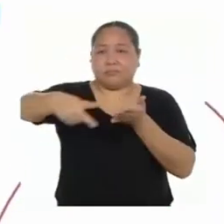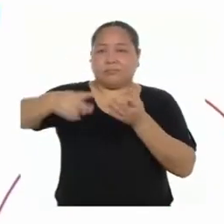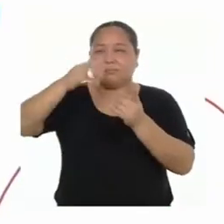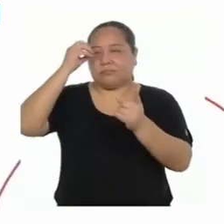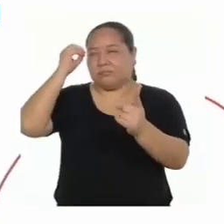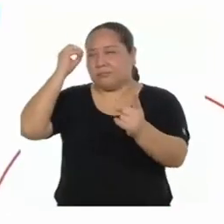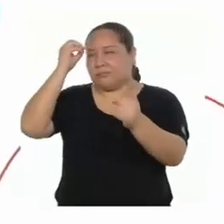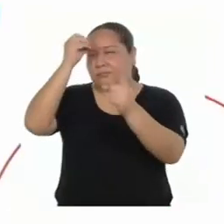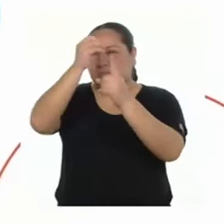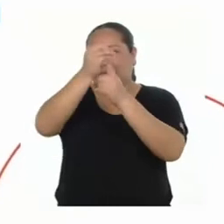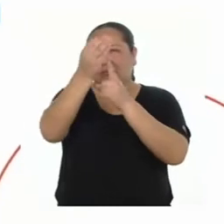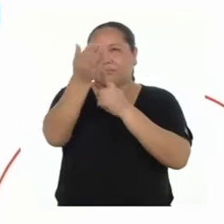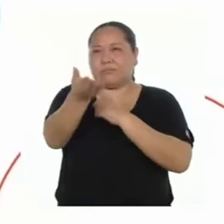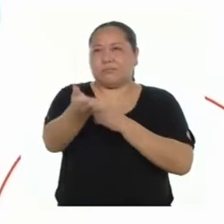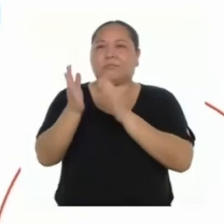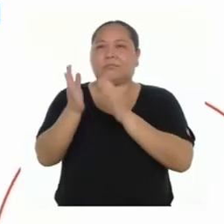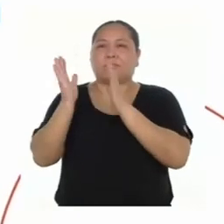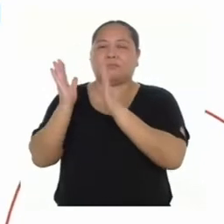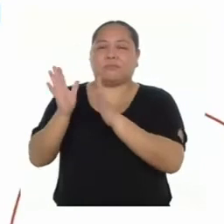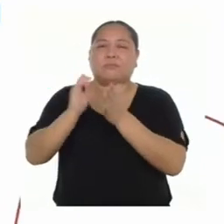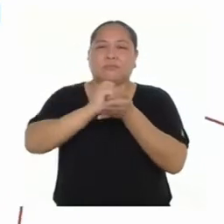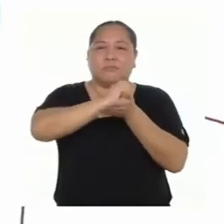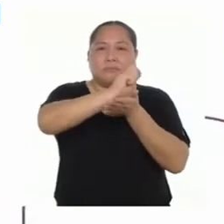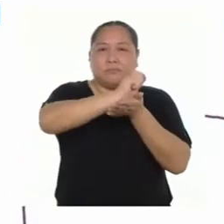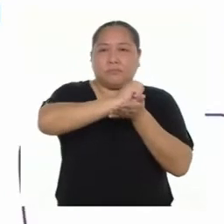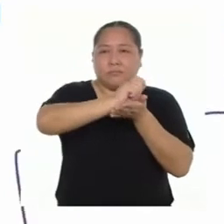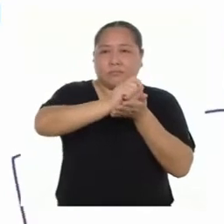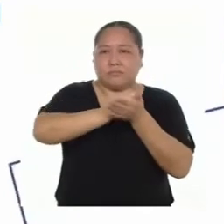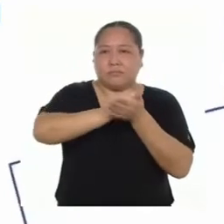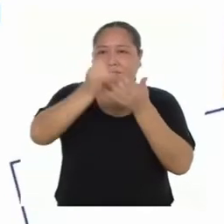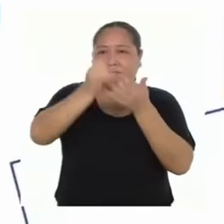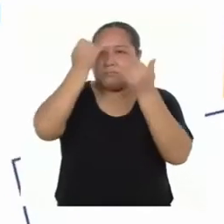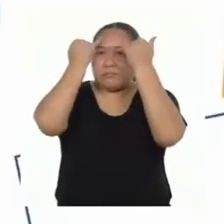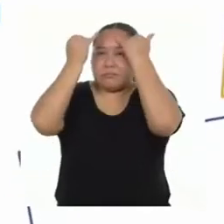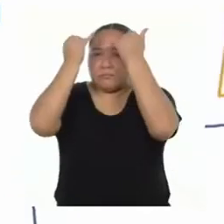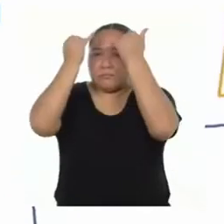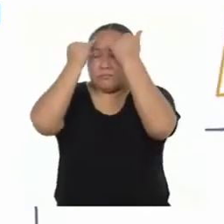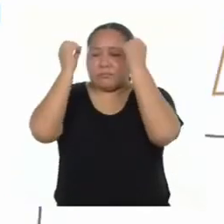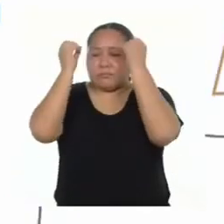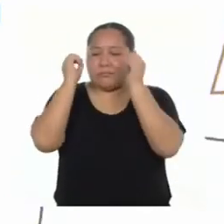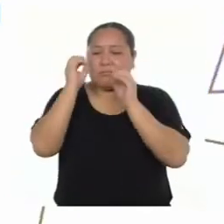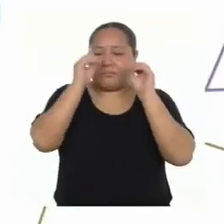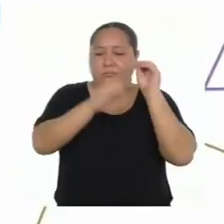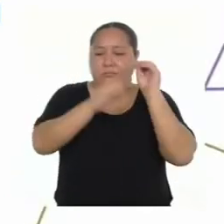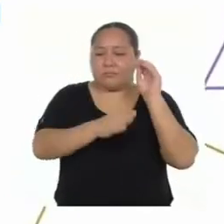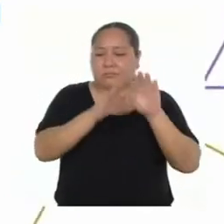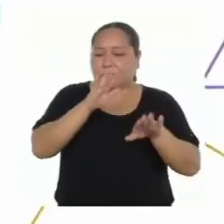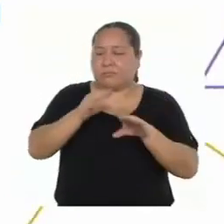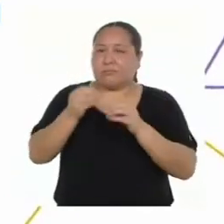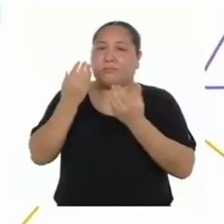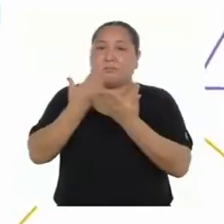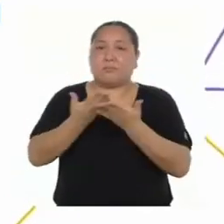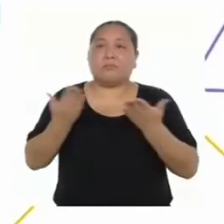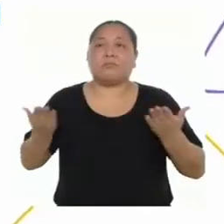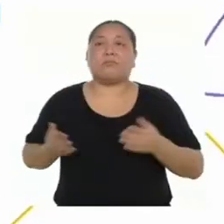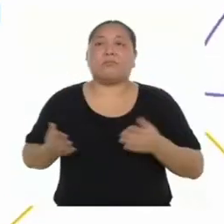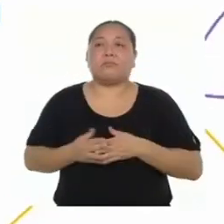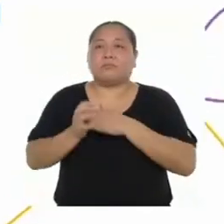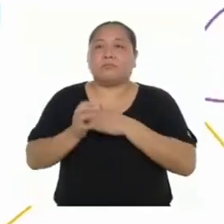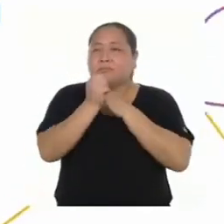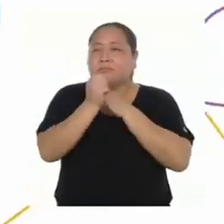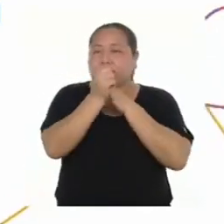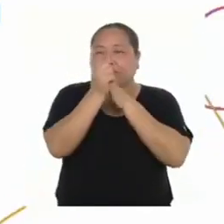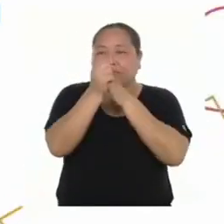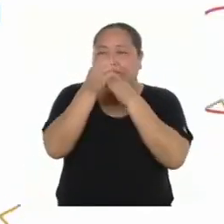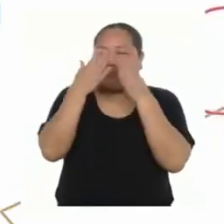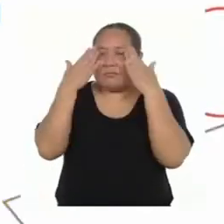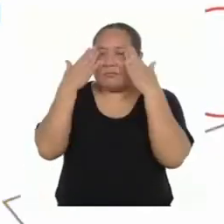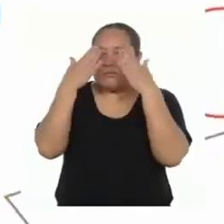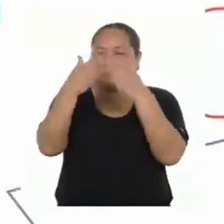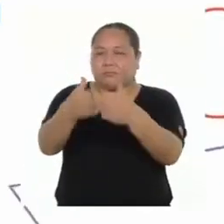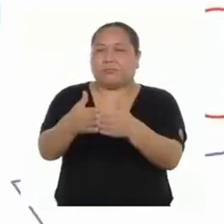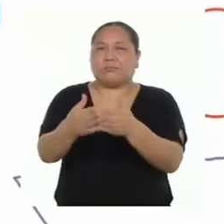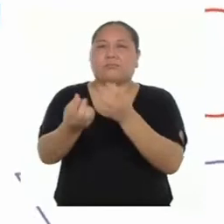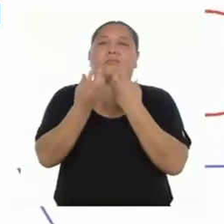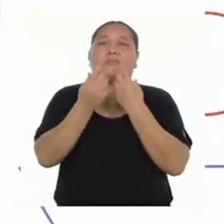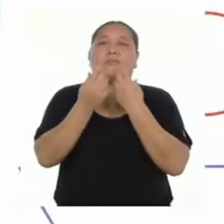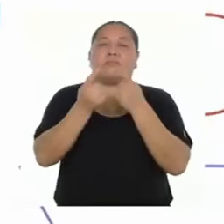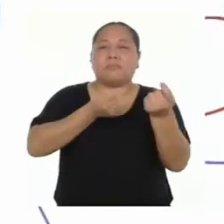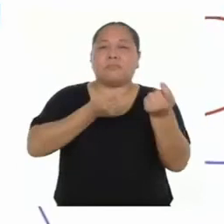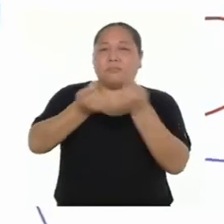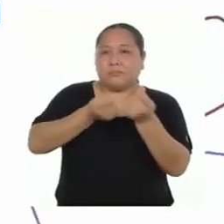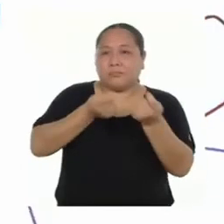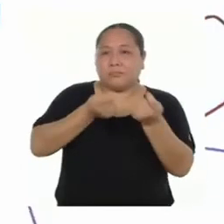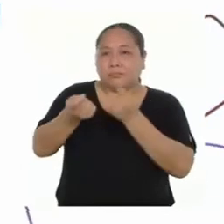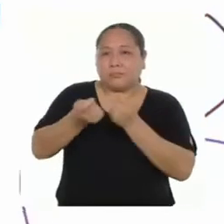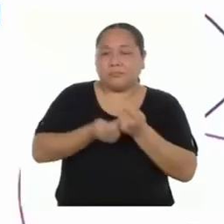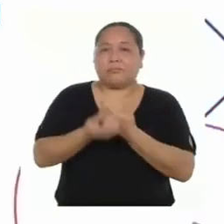reto será elaborar un texto con propuestas de actividades orientadas a la gestión de residuos sólidos en tu hogar para